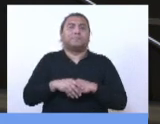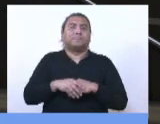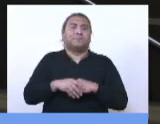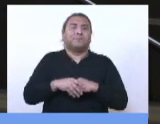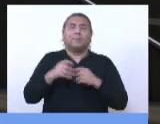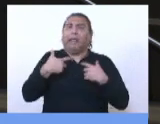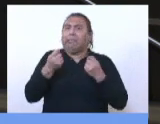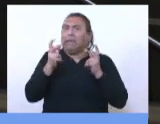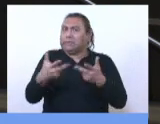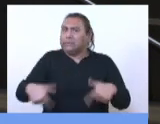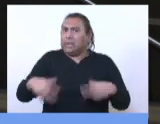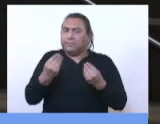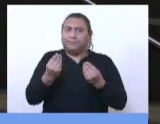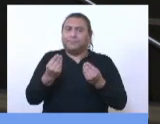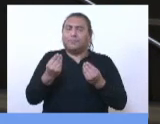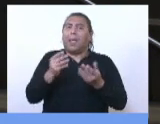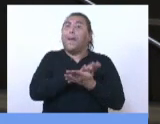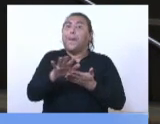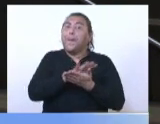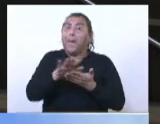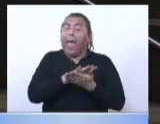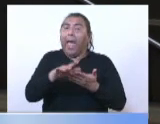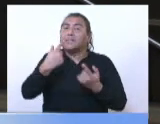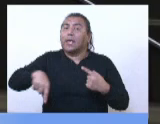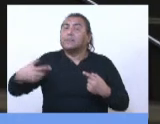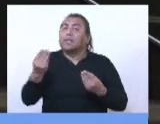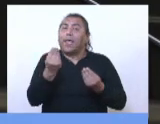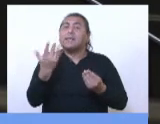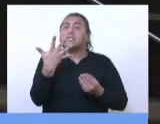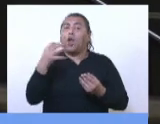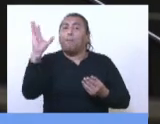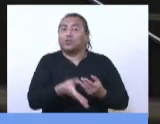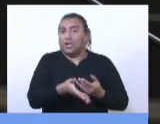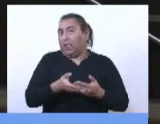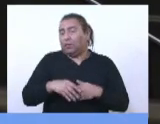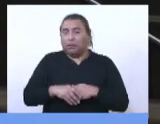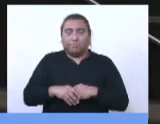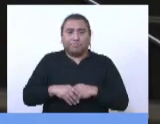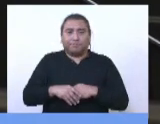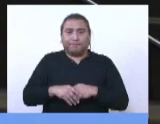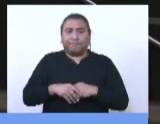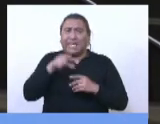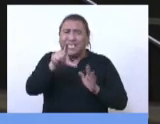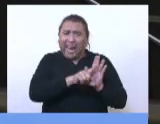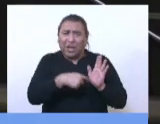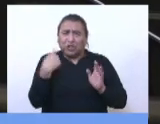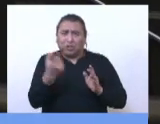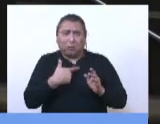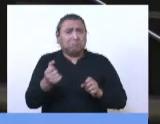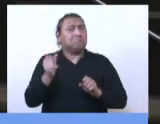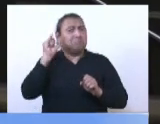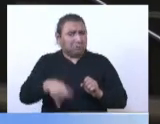decía que la base era del 5% esa ley nosotros ratificamos